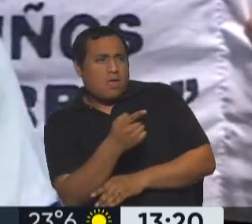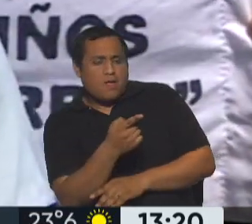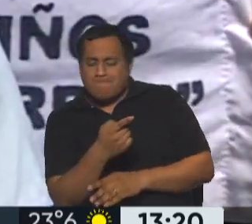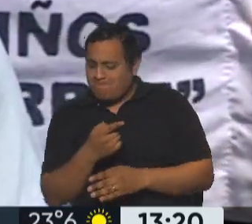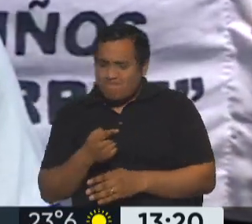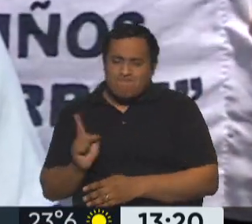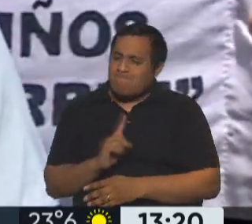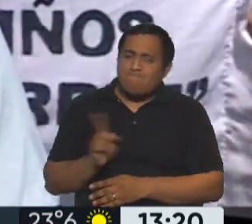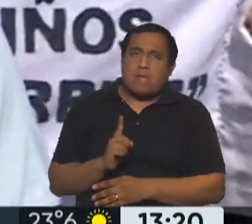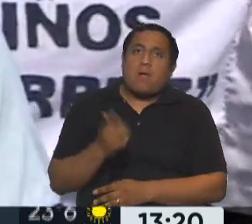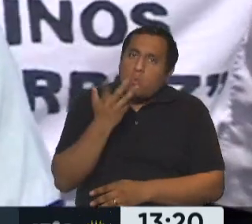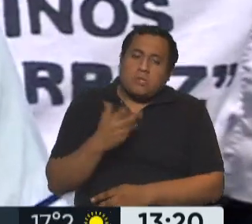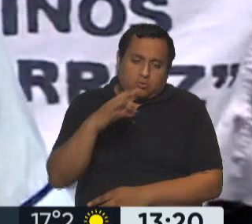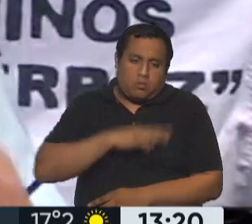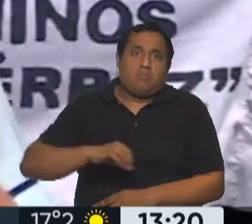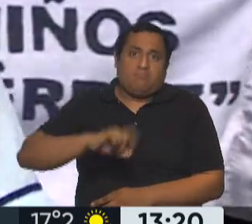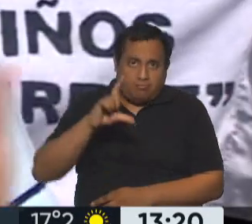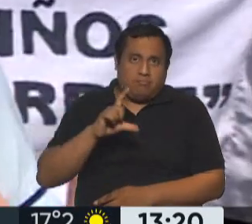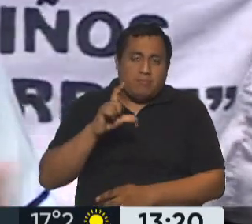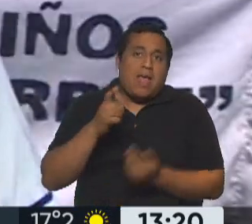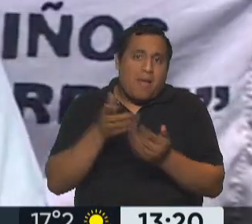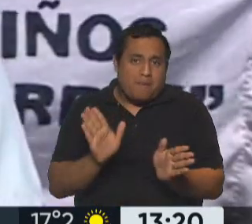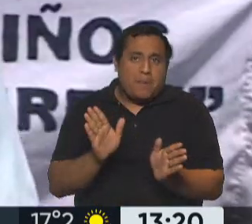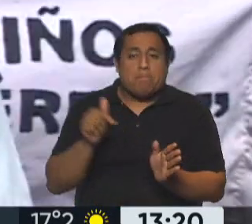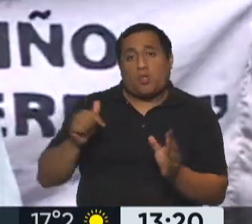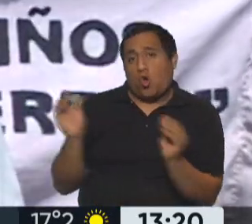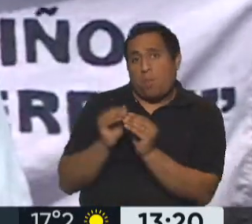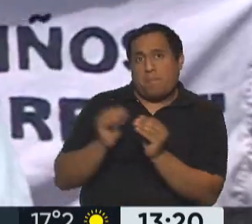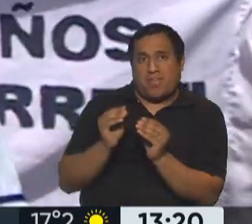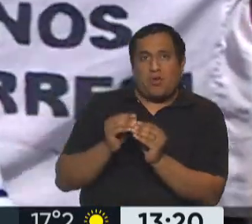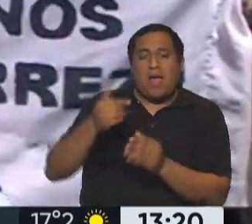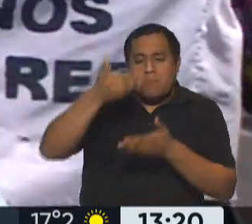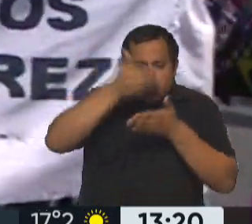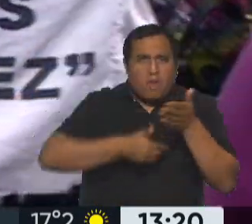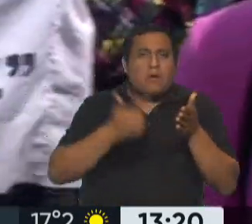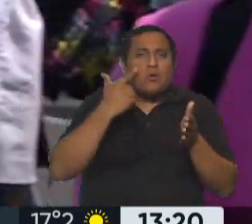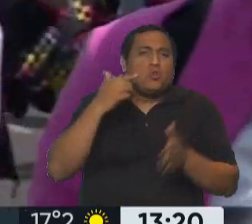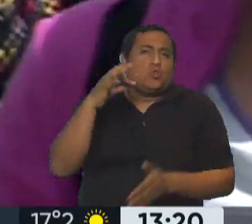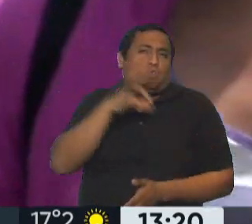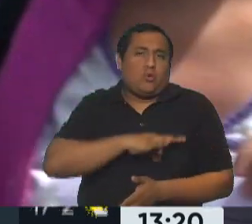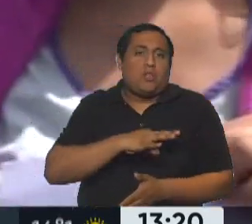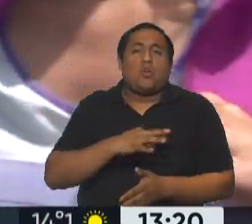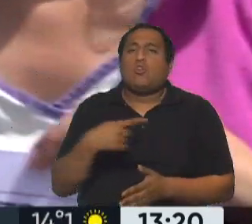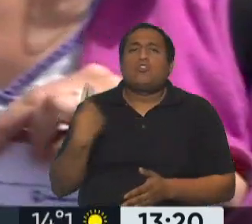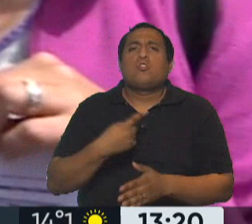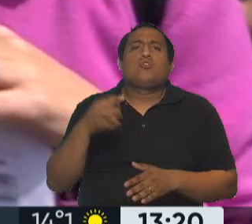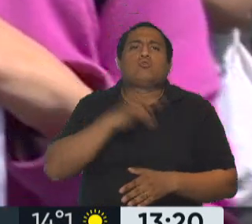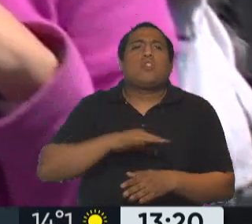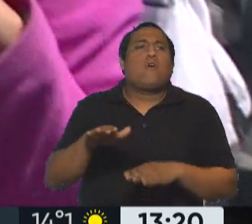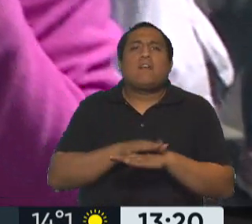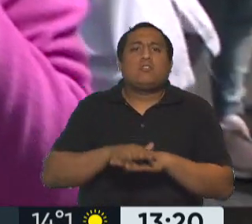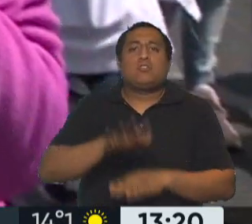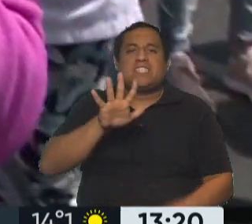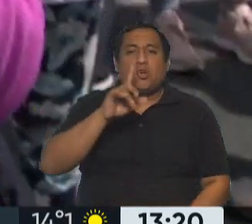que es la recomposición salarial y la apertura paritaria. Acá con mi compañera tenemos un recibo de sueldo. El sueldo básico de un residente es de aproximadamente